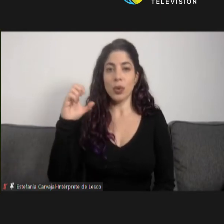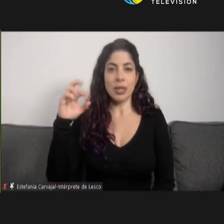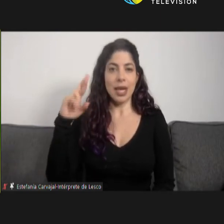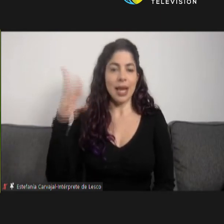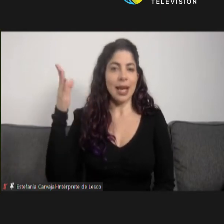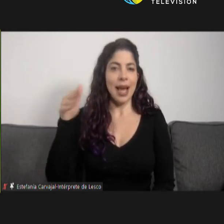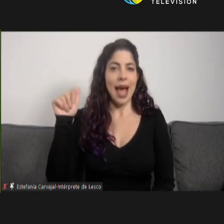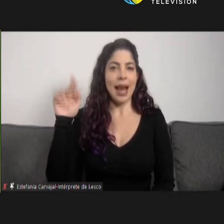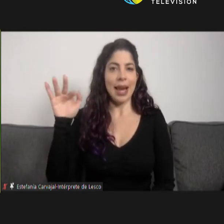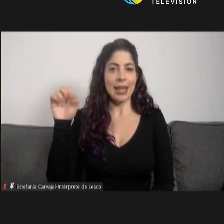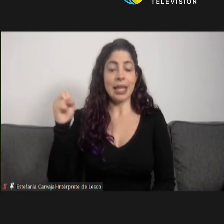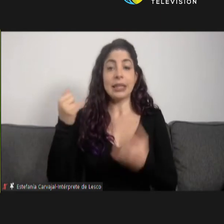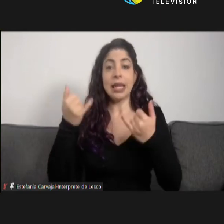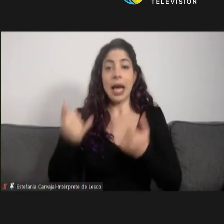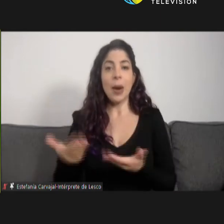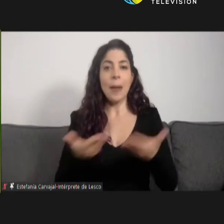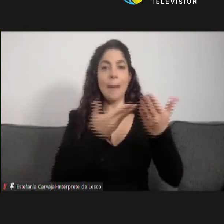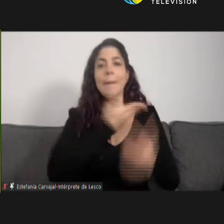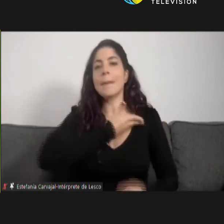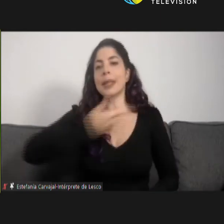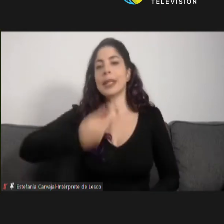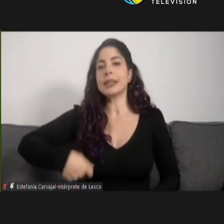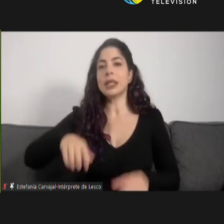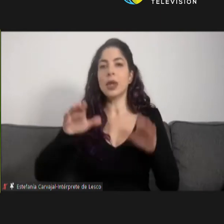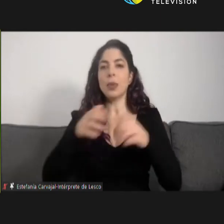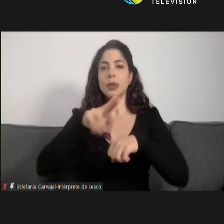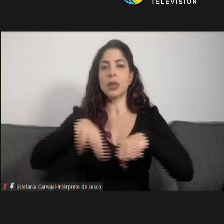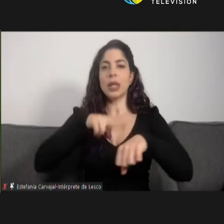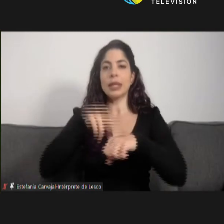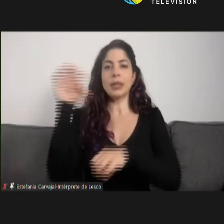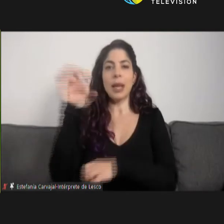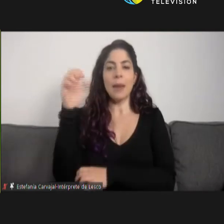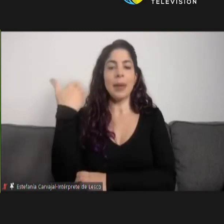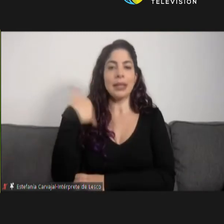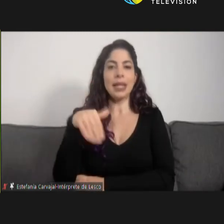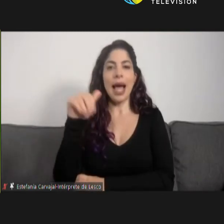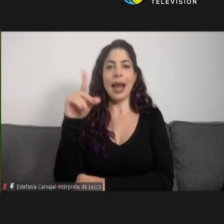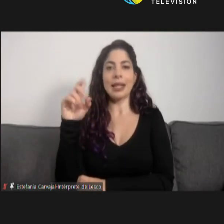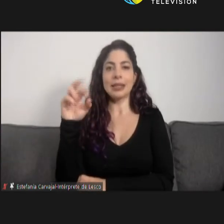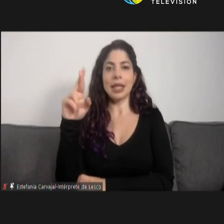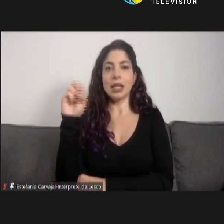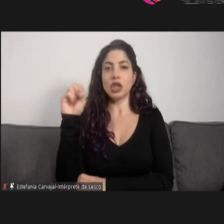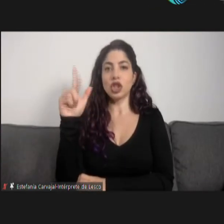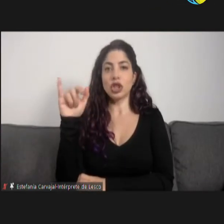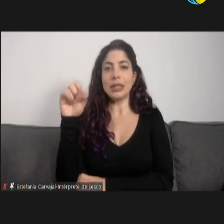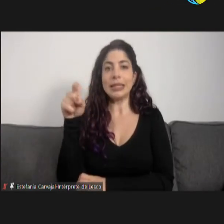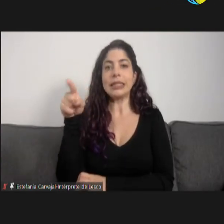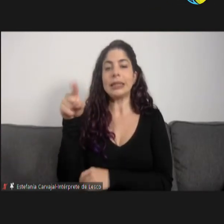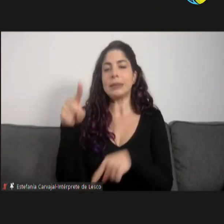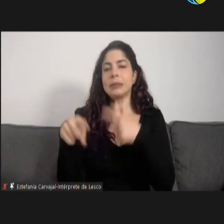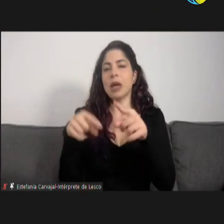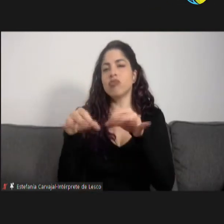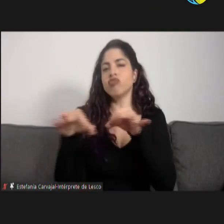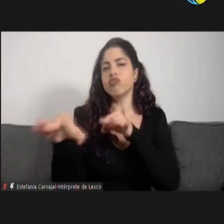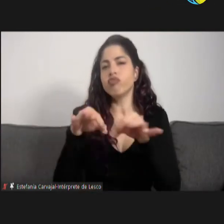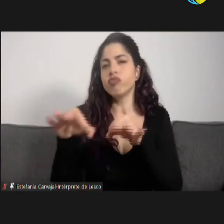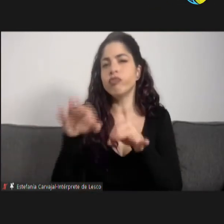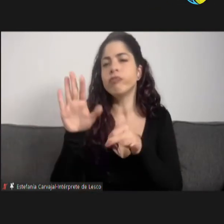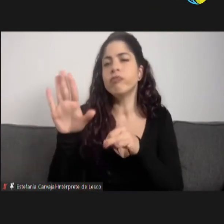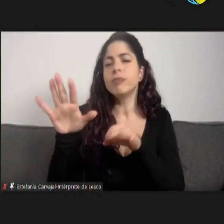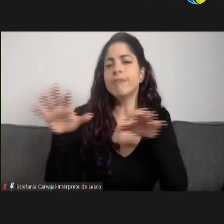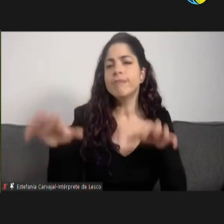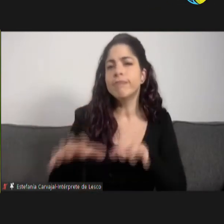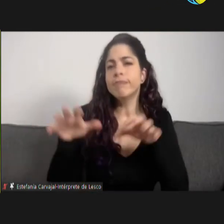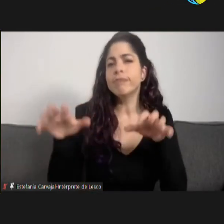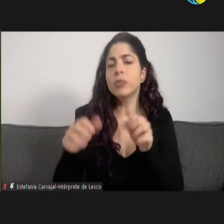presidencia.go.cr/alertas. Le cedemos la palabra al presidente de la Comisión Nacional de Emergencias, el señor Alexander Solís, quien nos detallará sobre las acciones conjuntas